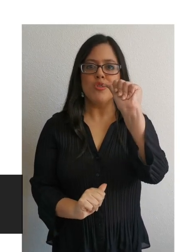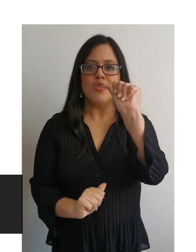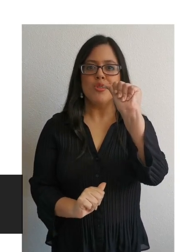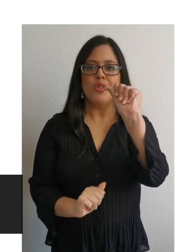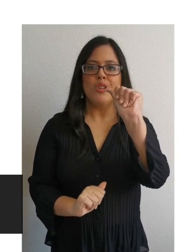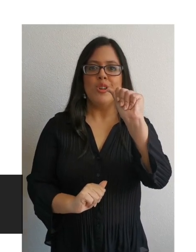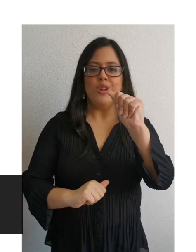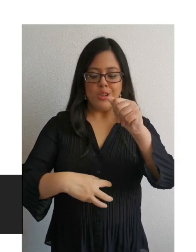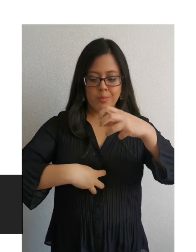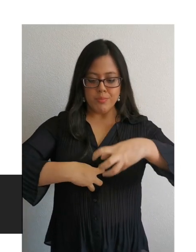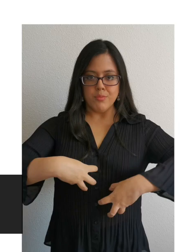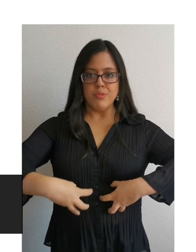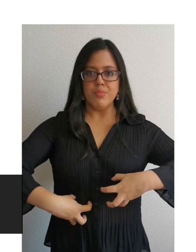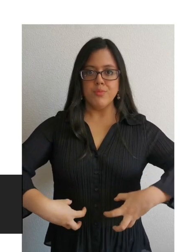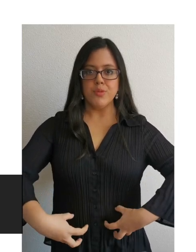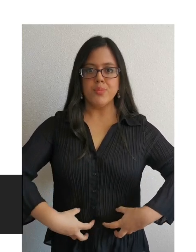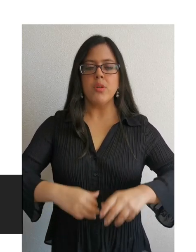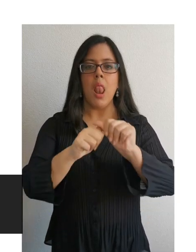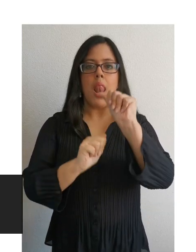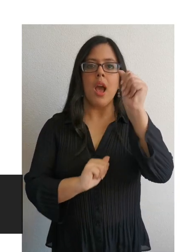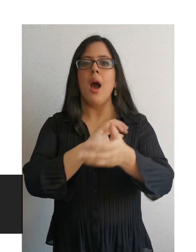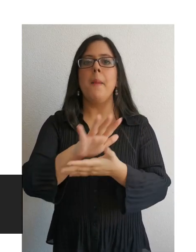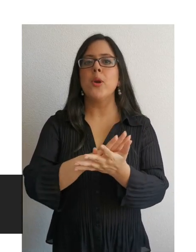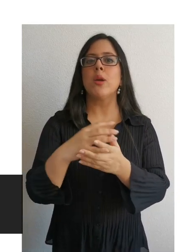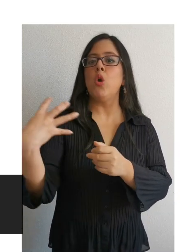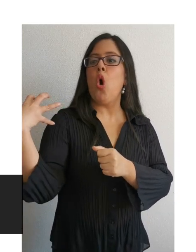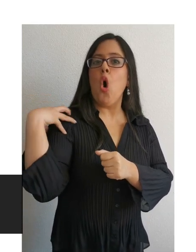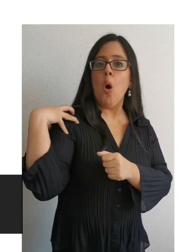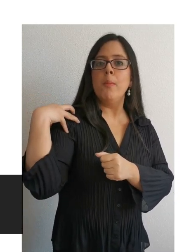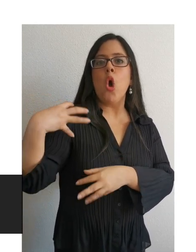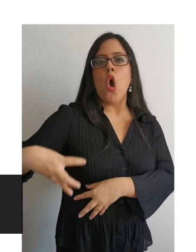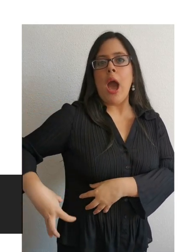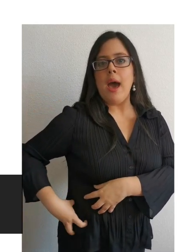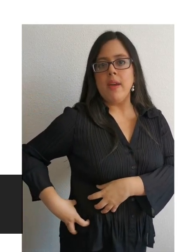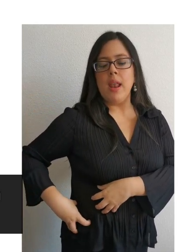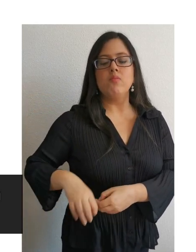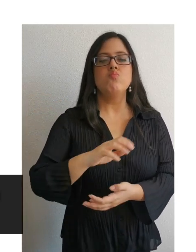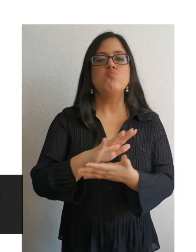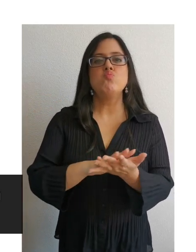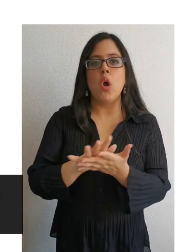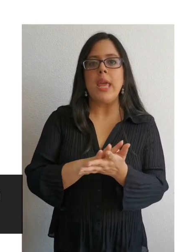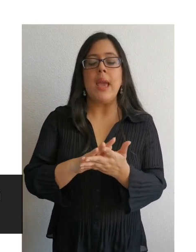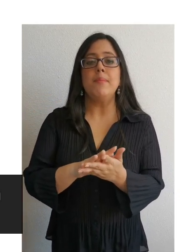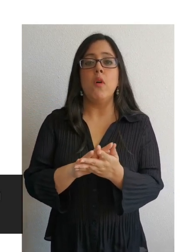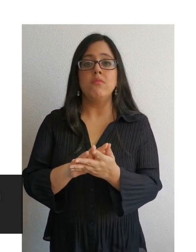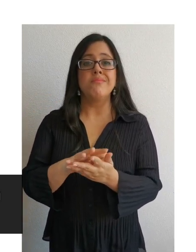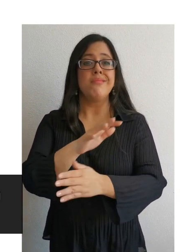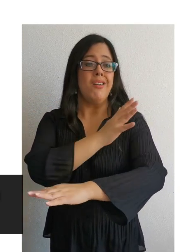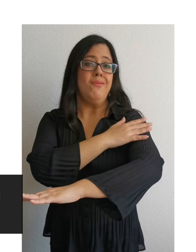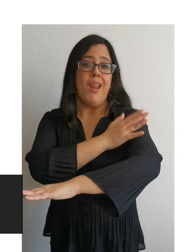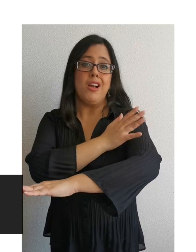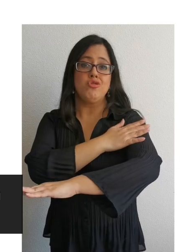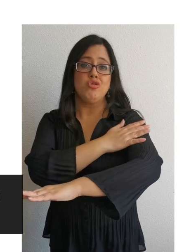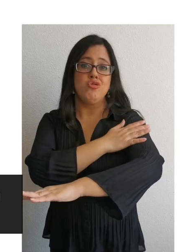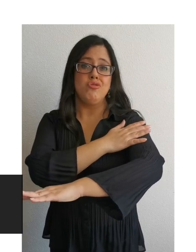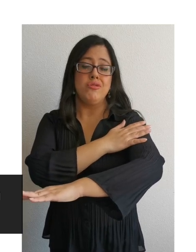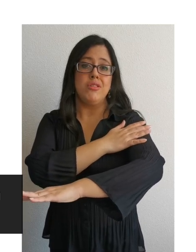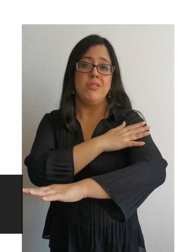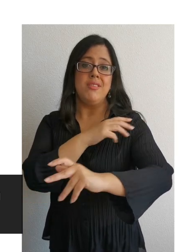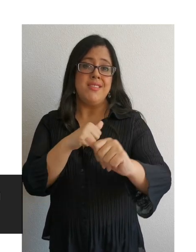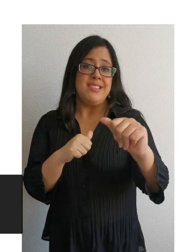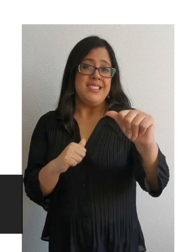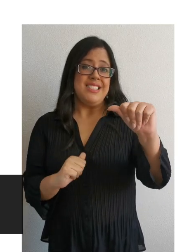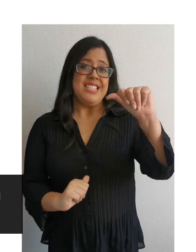punto de articulación de los miembros, como el hombro o la cadera. Por ejemplo, el brazo se ubica proximal